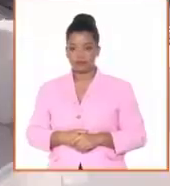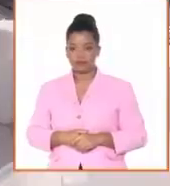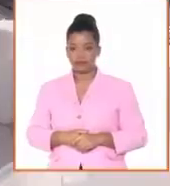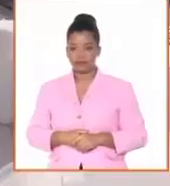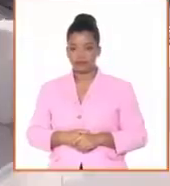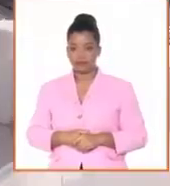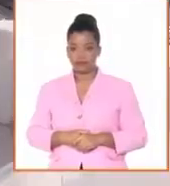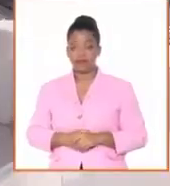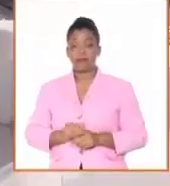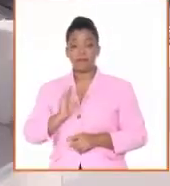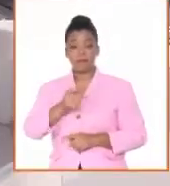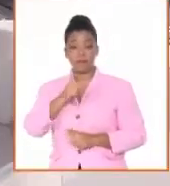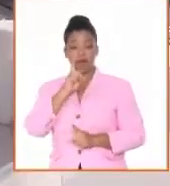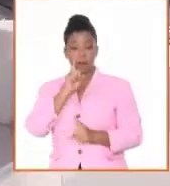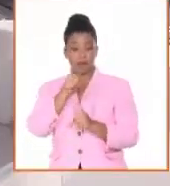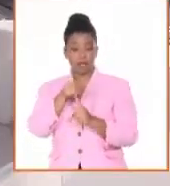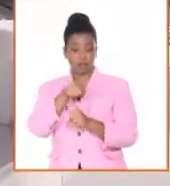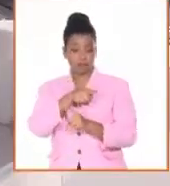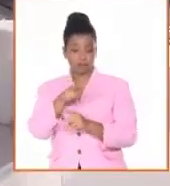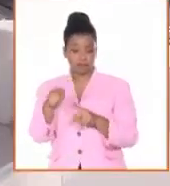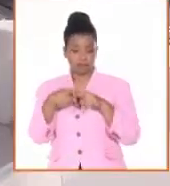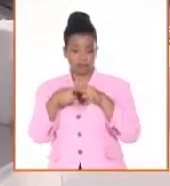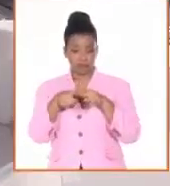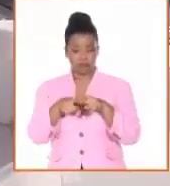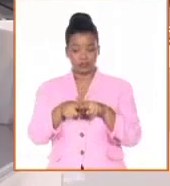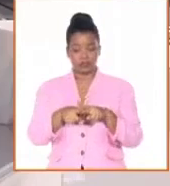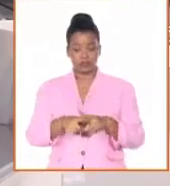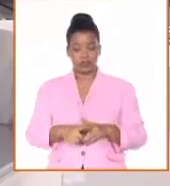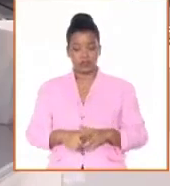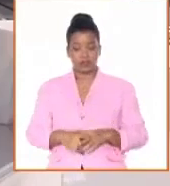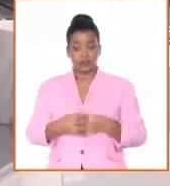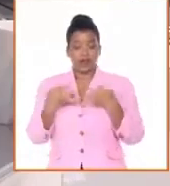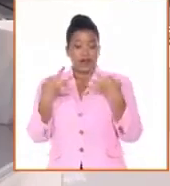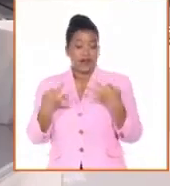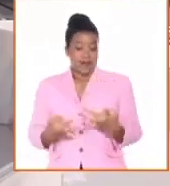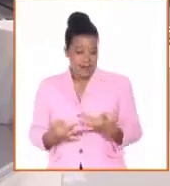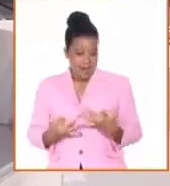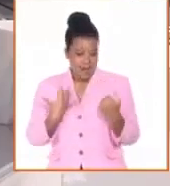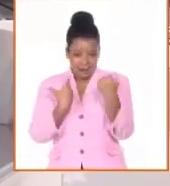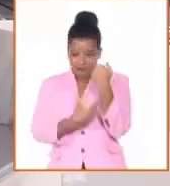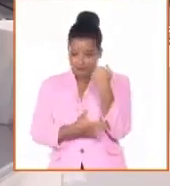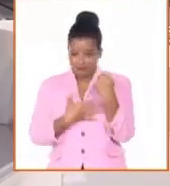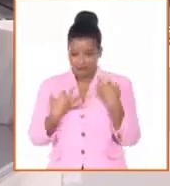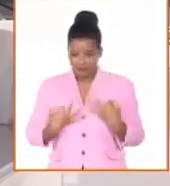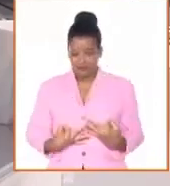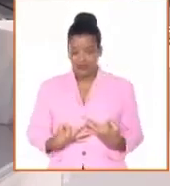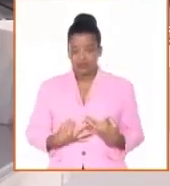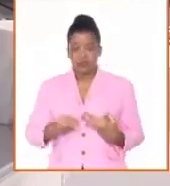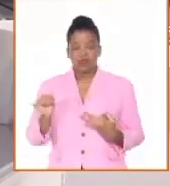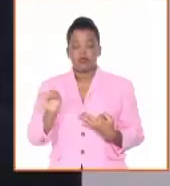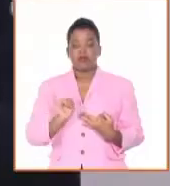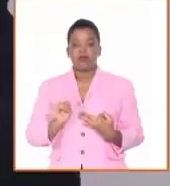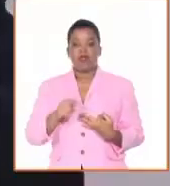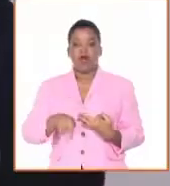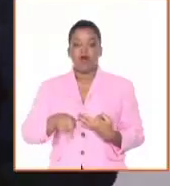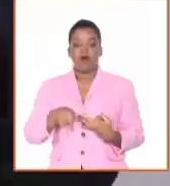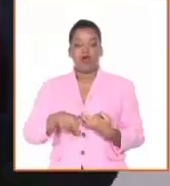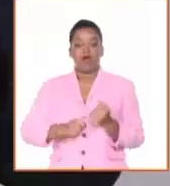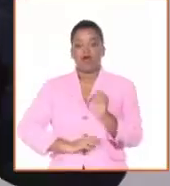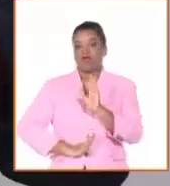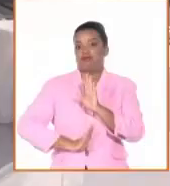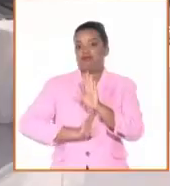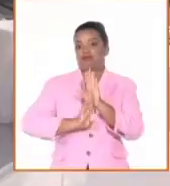pudiéramos decir lo lo real es que todavía la el impacto digital está en un estadio primario pudiéramos decir sí